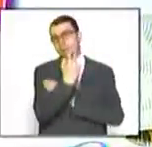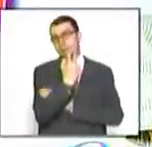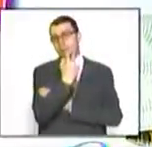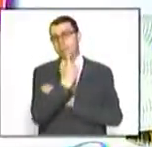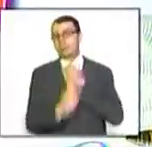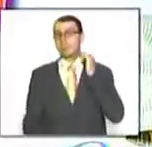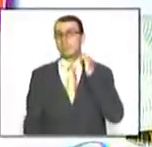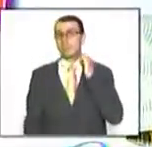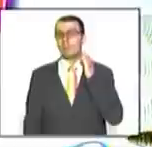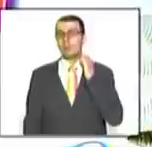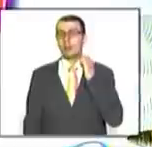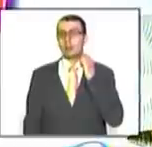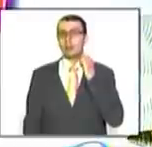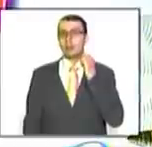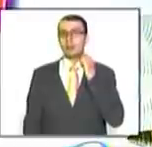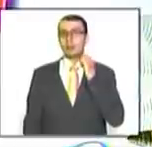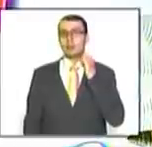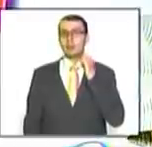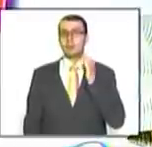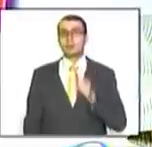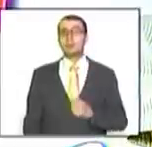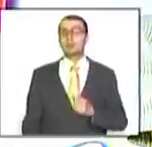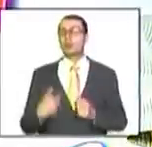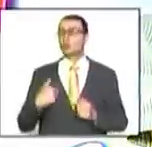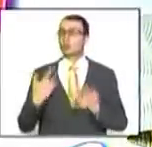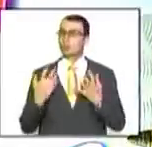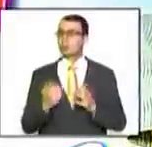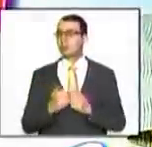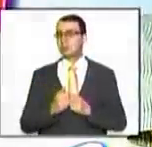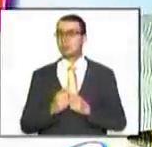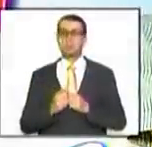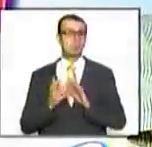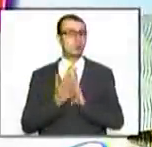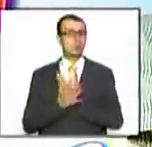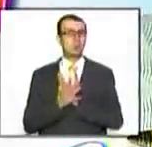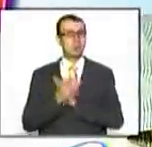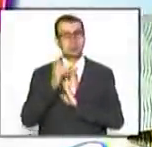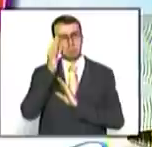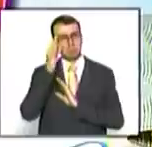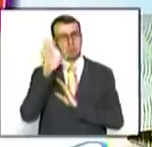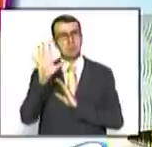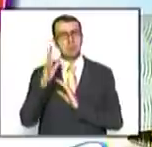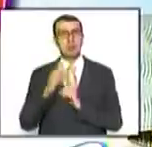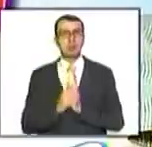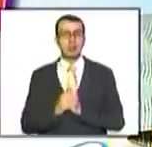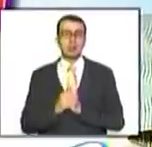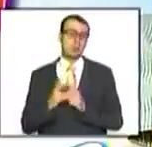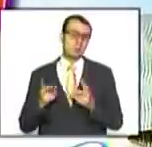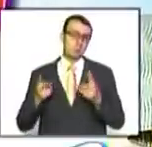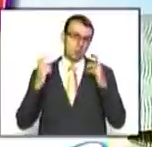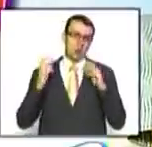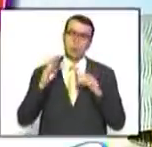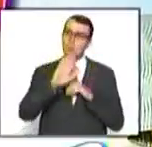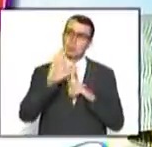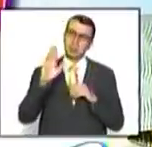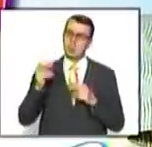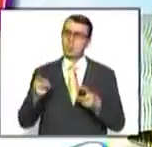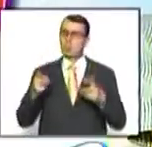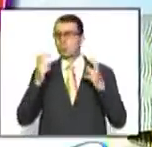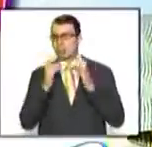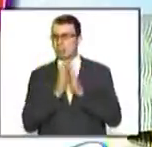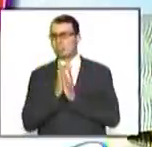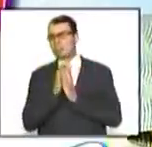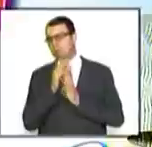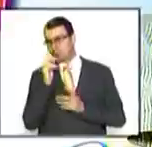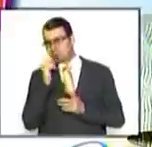quisiera darles pues un aspecto de pronto un poco nuevo para muchos, pero que se ha